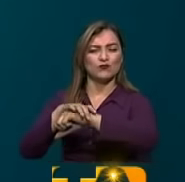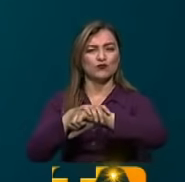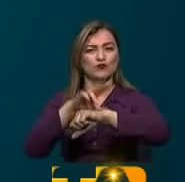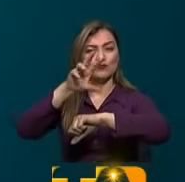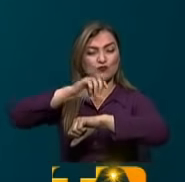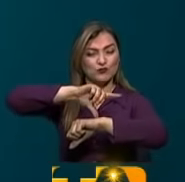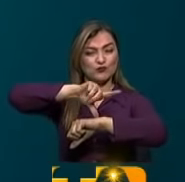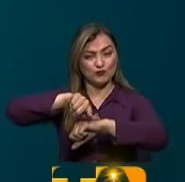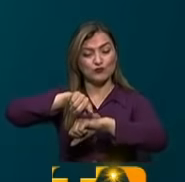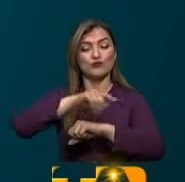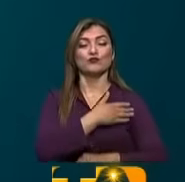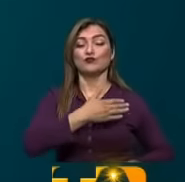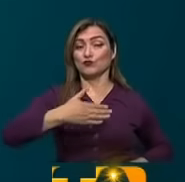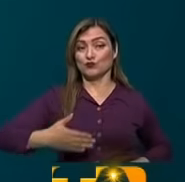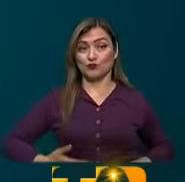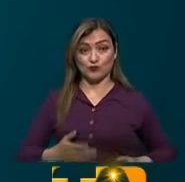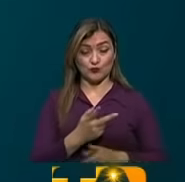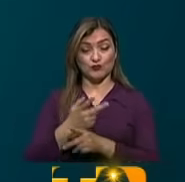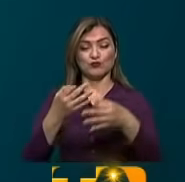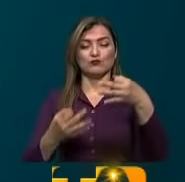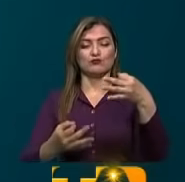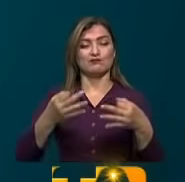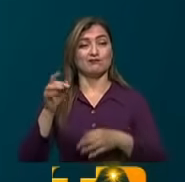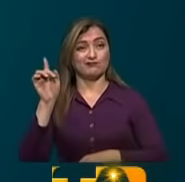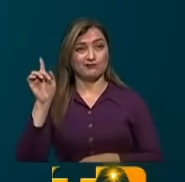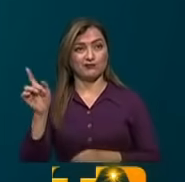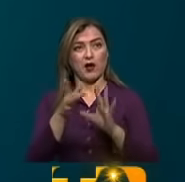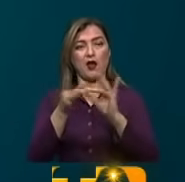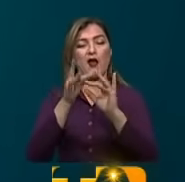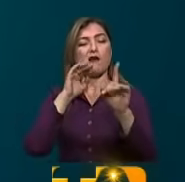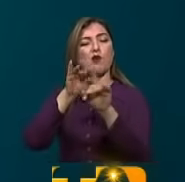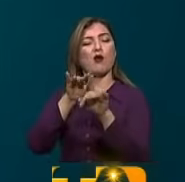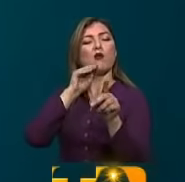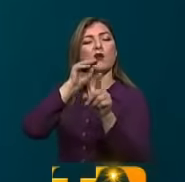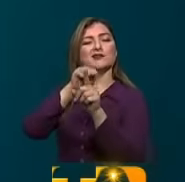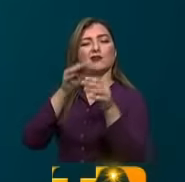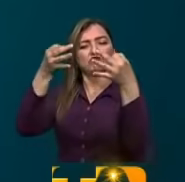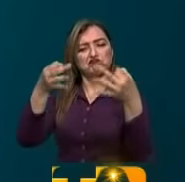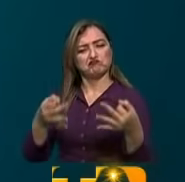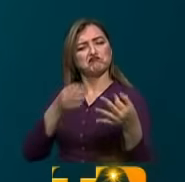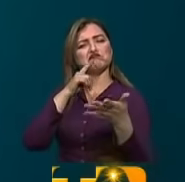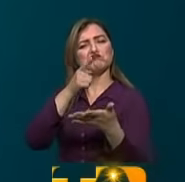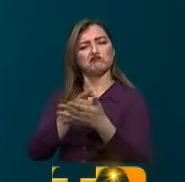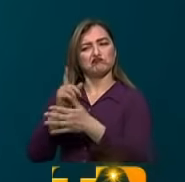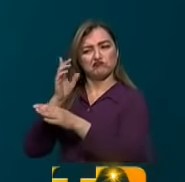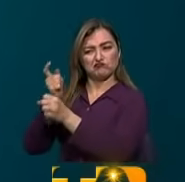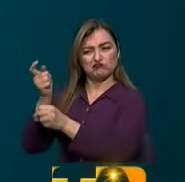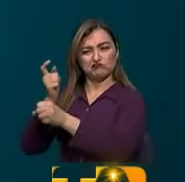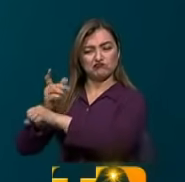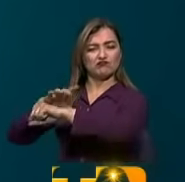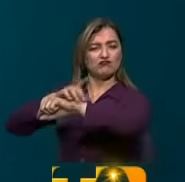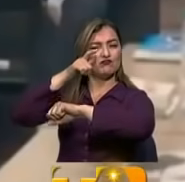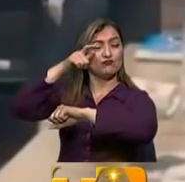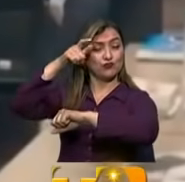través de su cuenta de Twitter, la presidenta del Consejo de la Judicatura, María del Carmen Maldonado, confirmaba la detención, aclarando que se trataba del